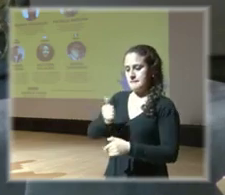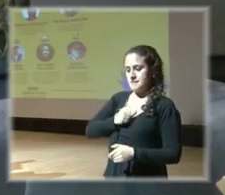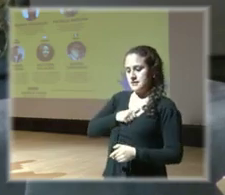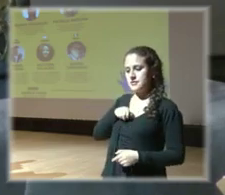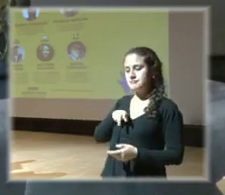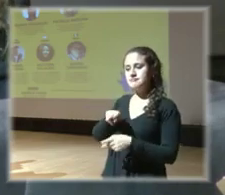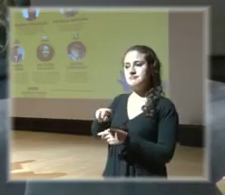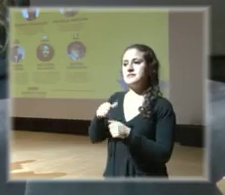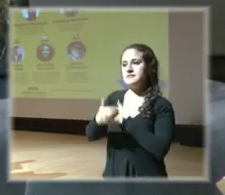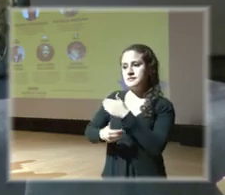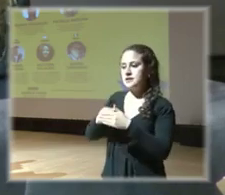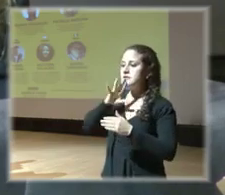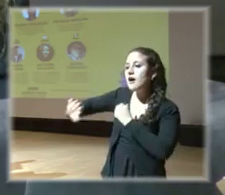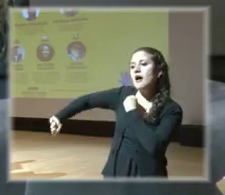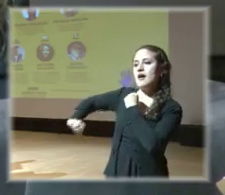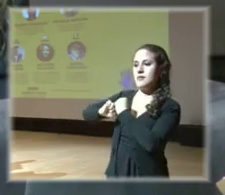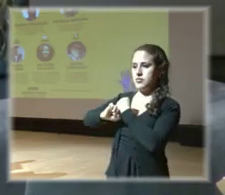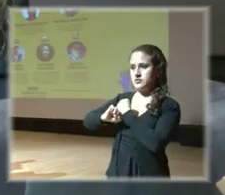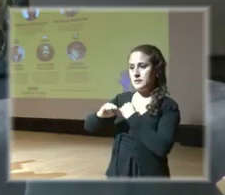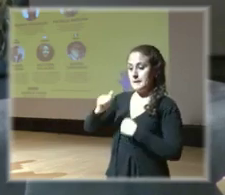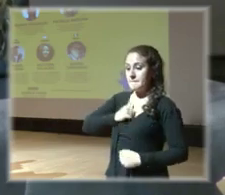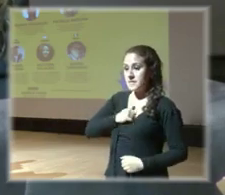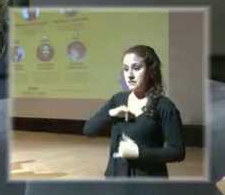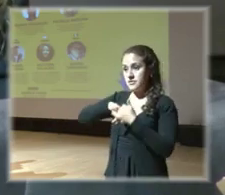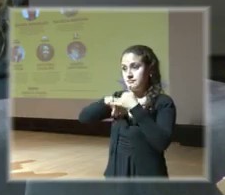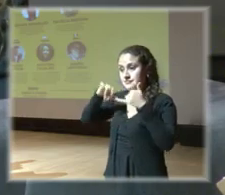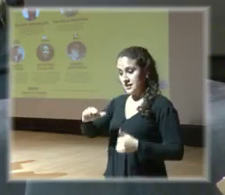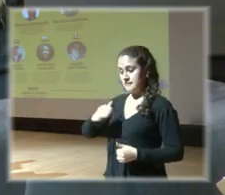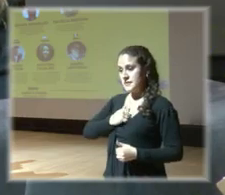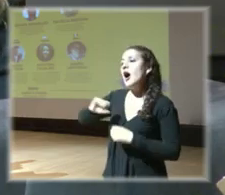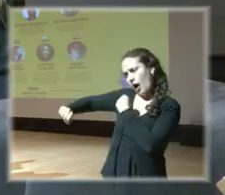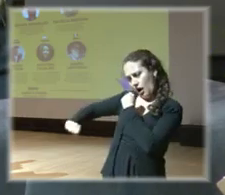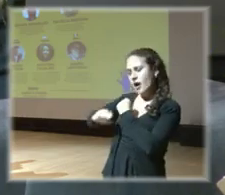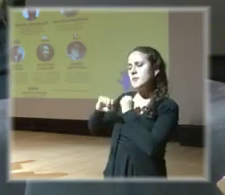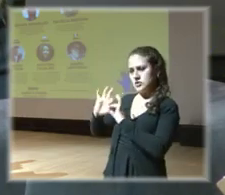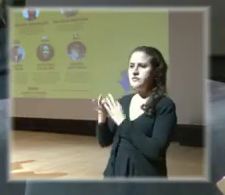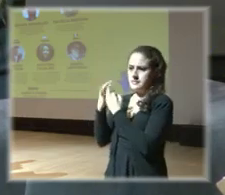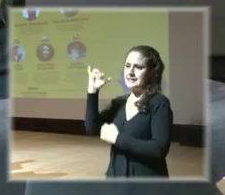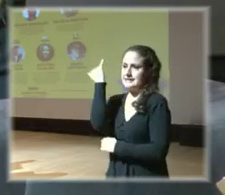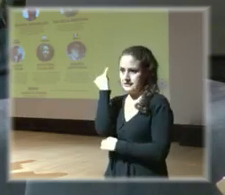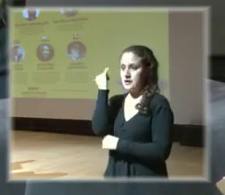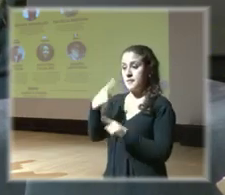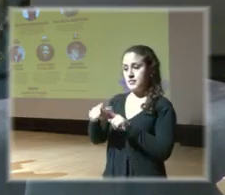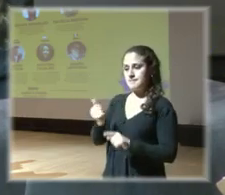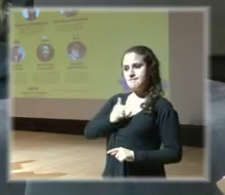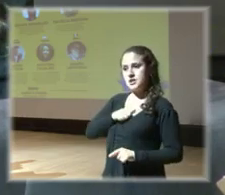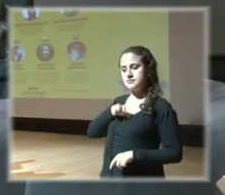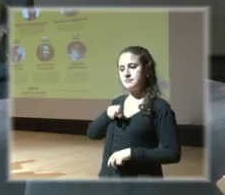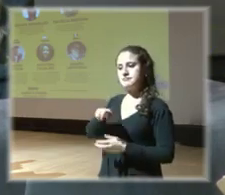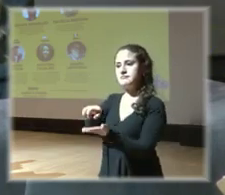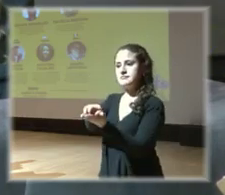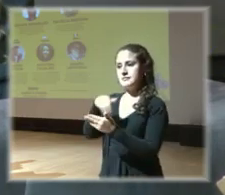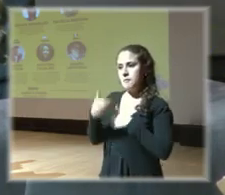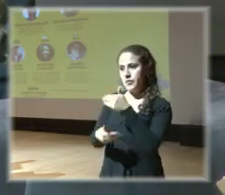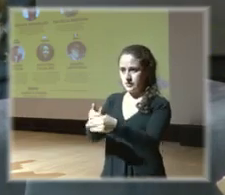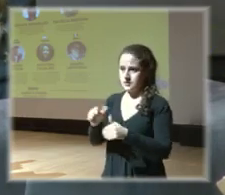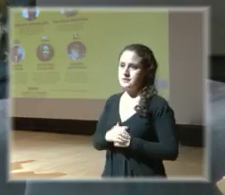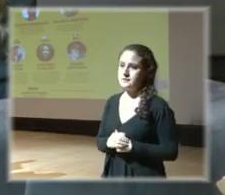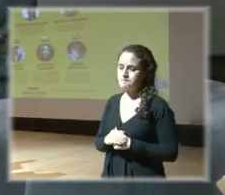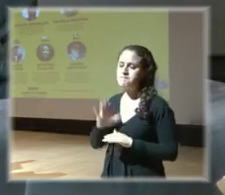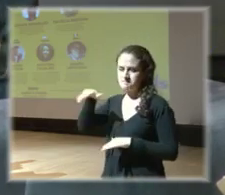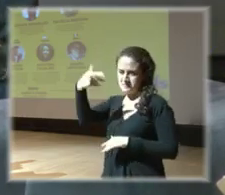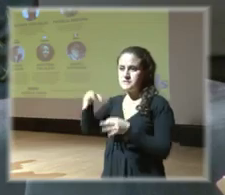En primera persona con apoyos, en primera persona desde las personas con discapacidad, con el apoyo de sus familias o con quienes ellas elijan. Ya se va a hablar de esto,